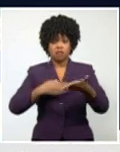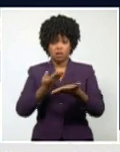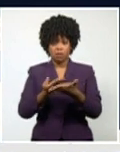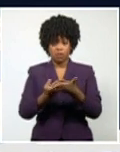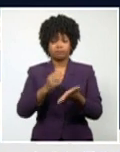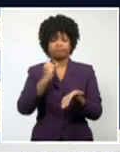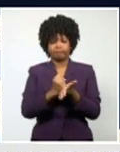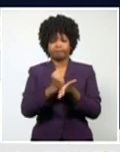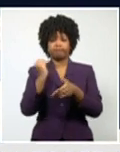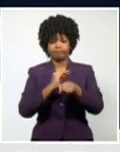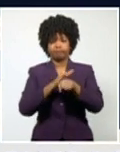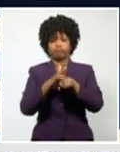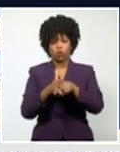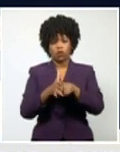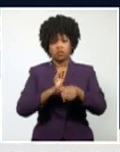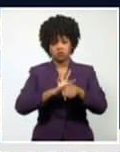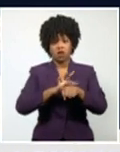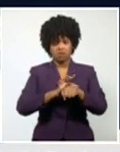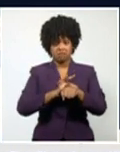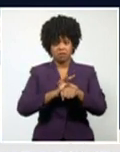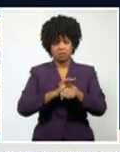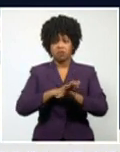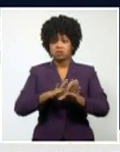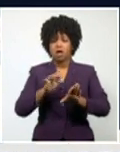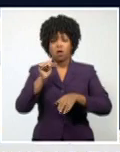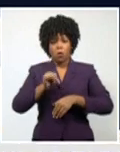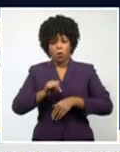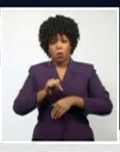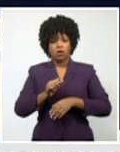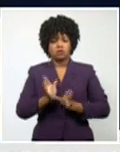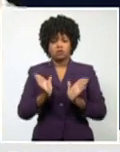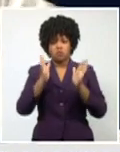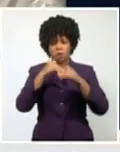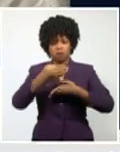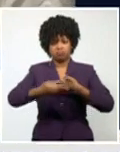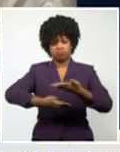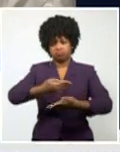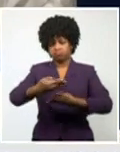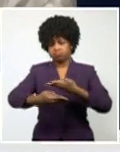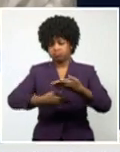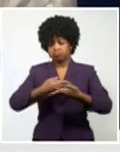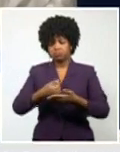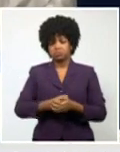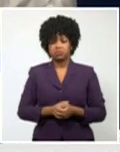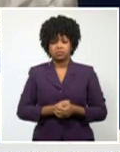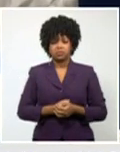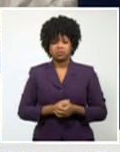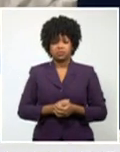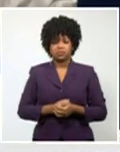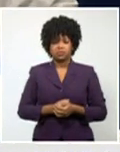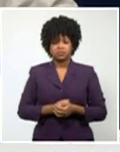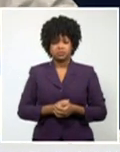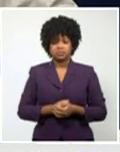el virus SARS-CoV-2 y la enfermedad, la COVID-19, pero que en su evolución, ya en el PCR